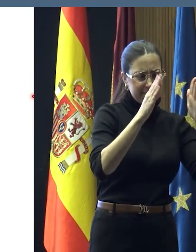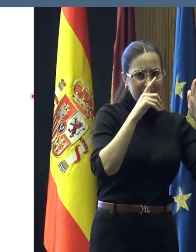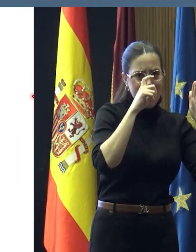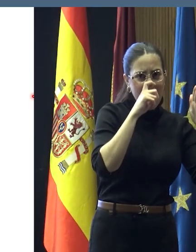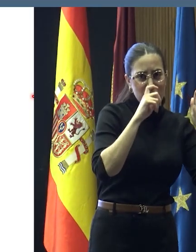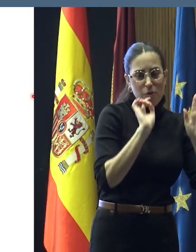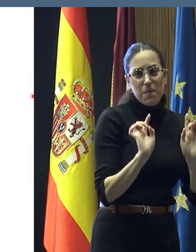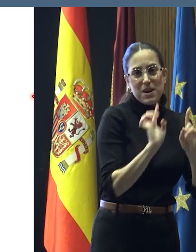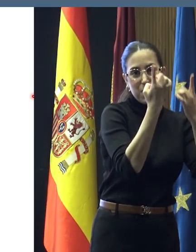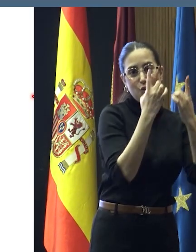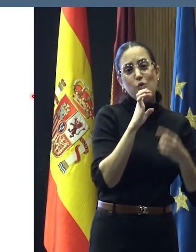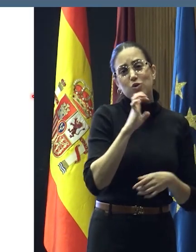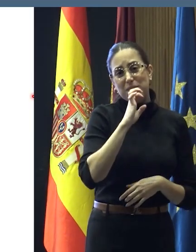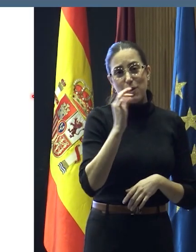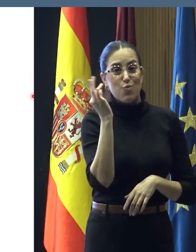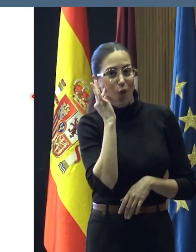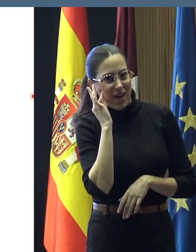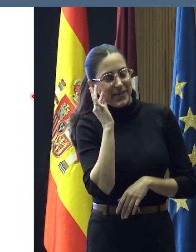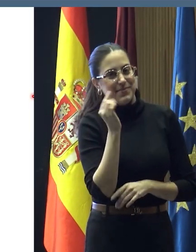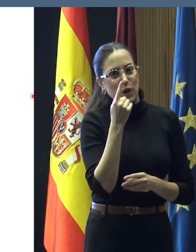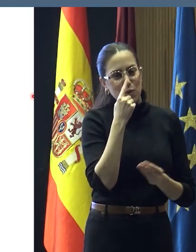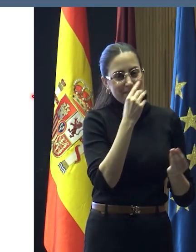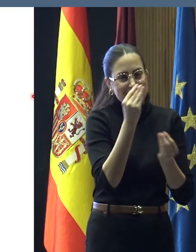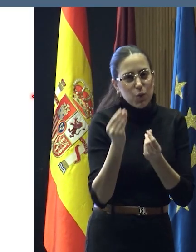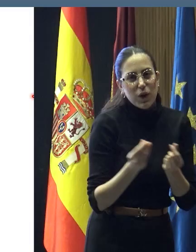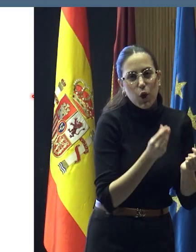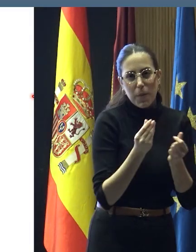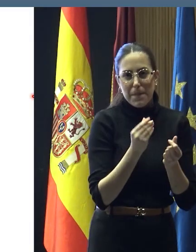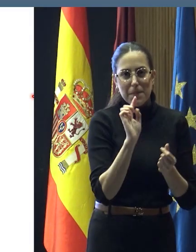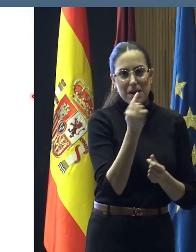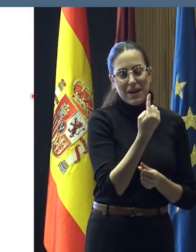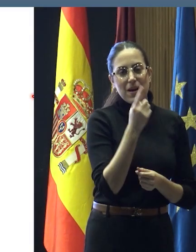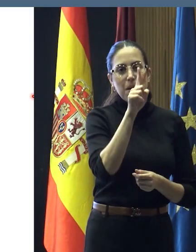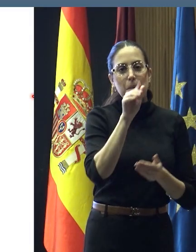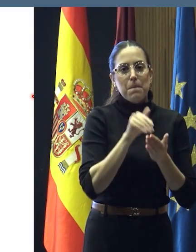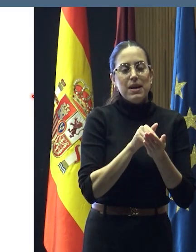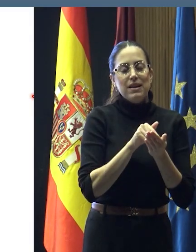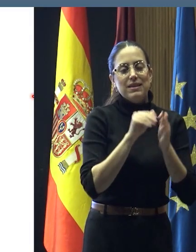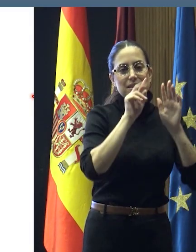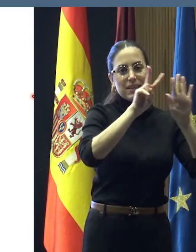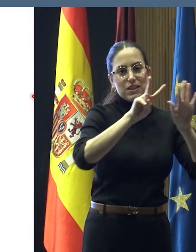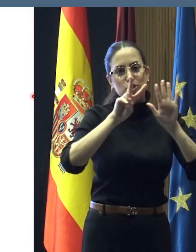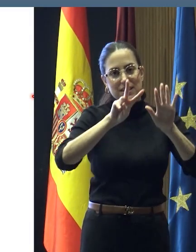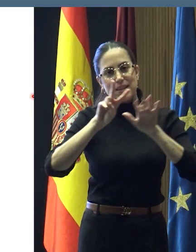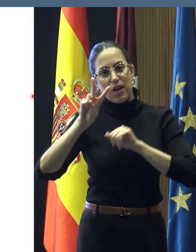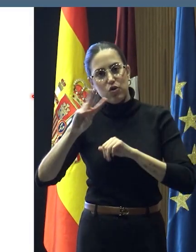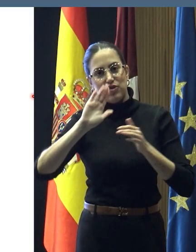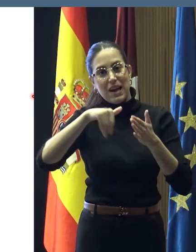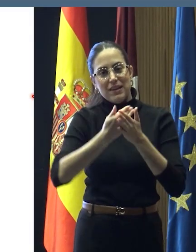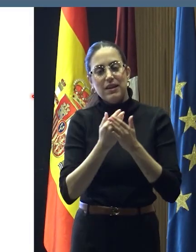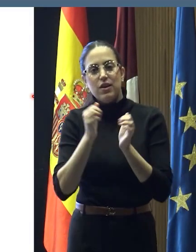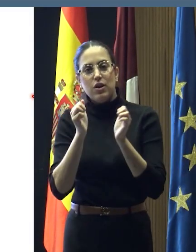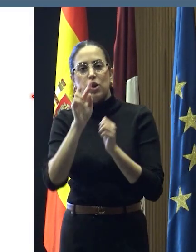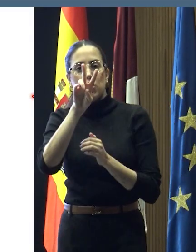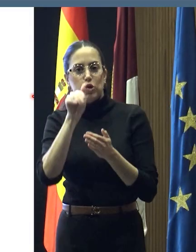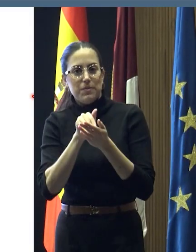y curiosamente fue una mujer, tuvo una primera intuición, que fue en 1772, hasta